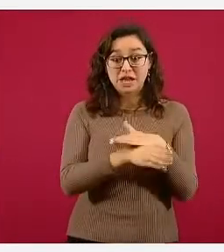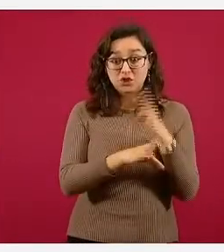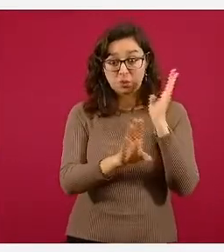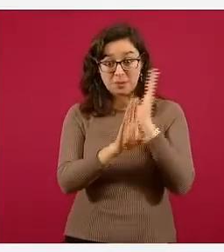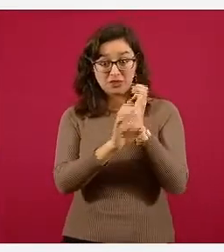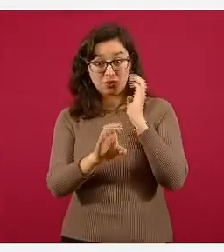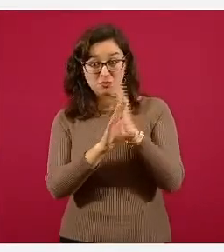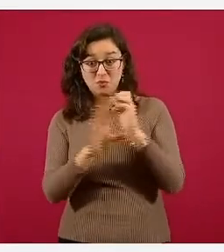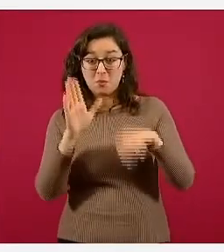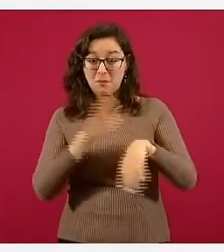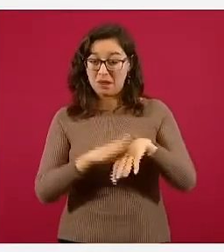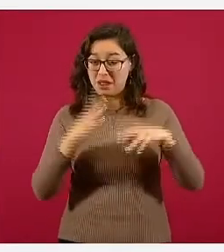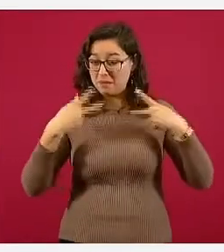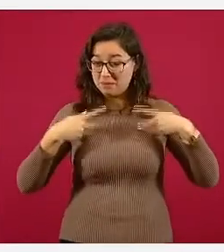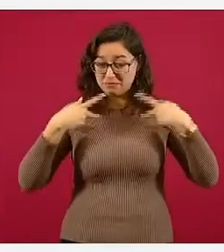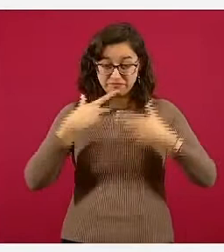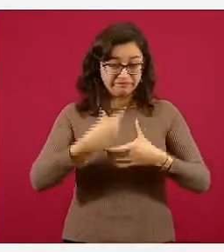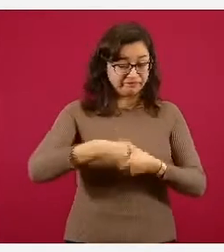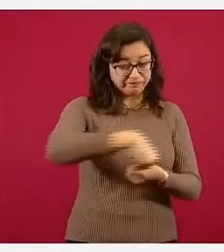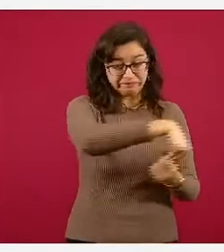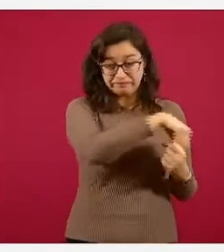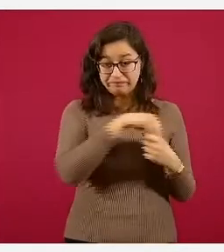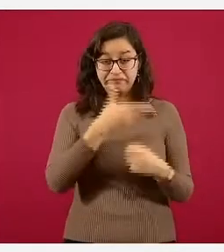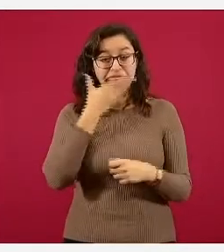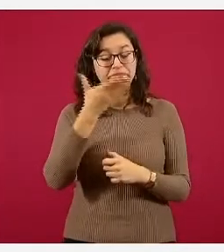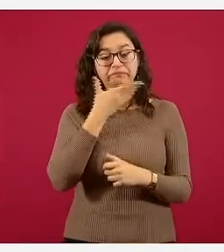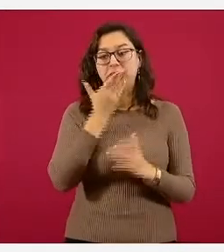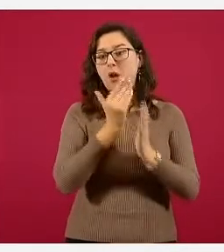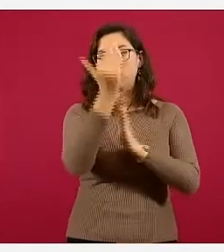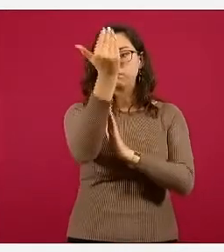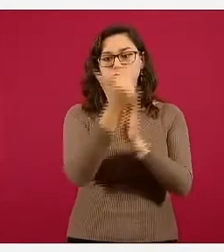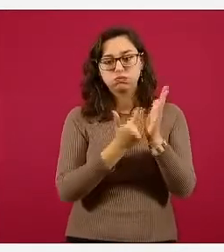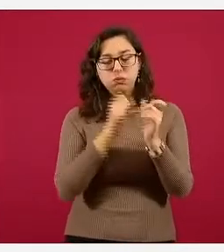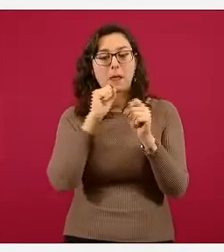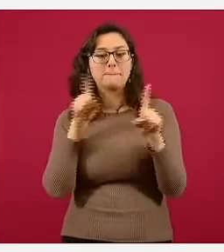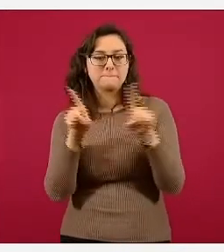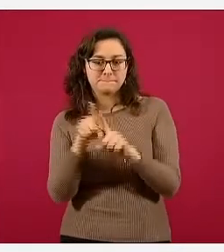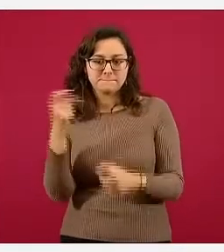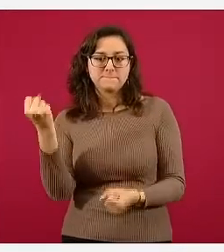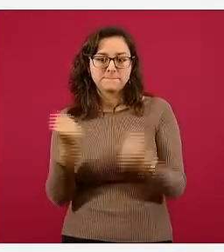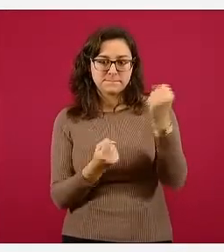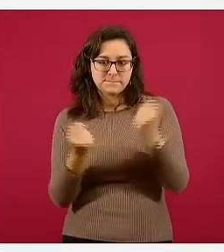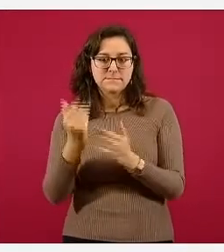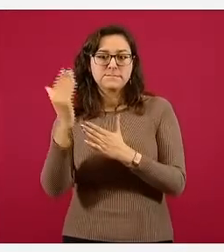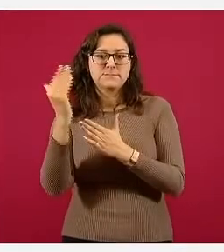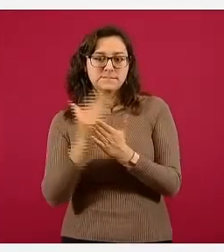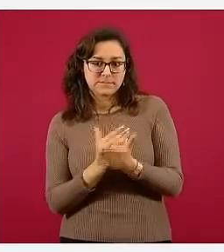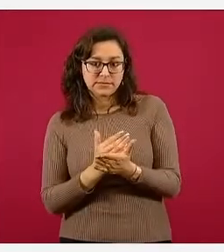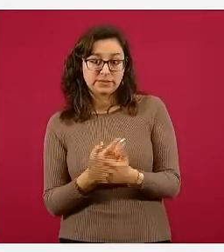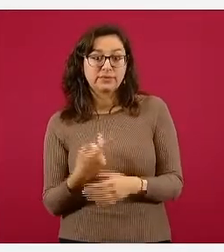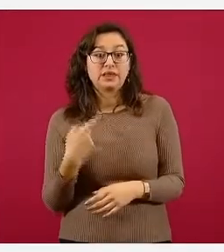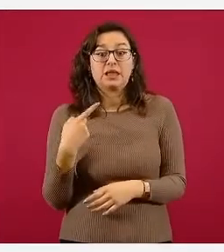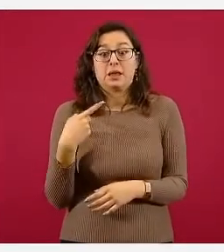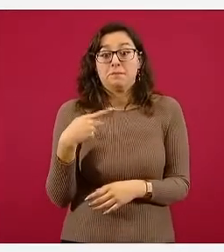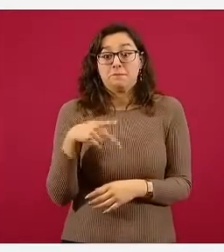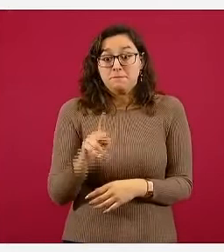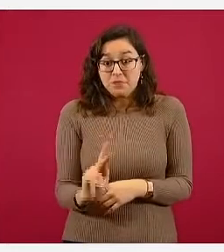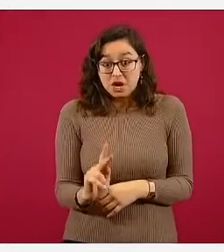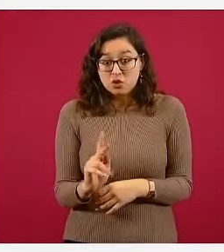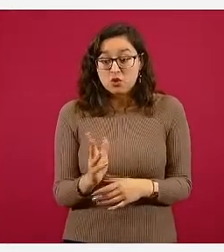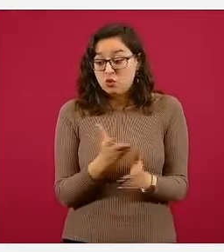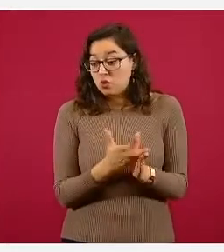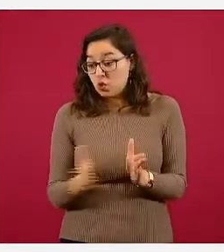transportes masivos más importantes, y también en el tránsito vehicular. Sin embargo, una vez que entramos a la nueva